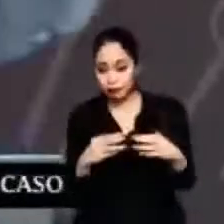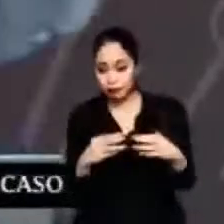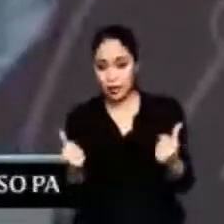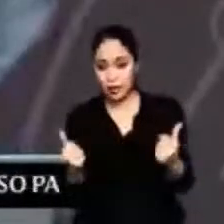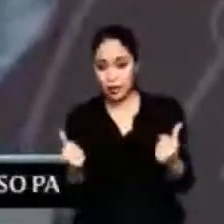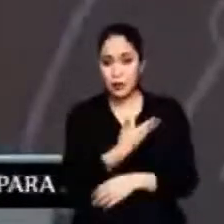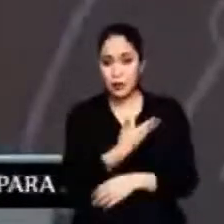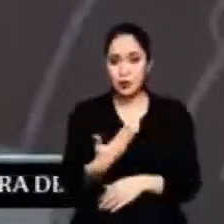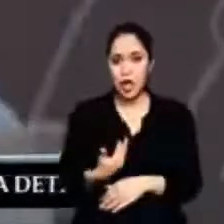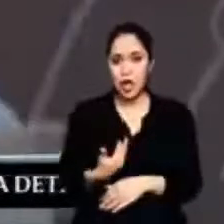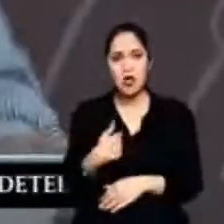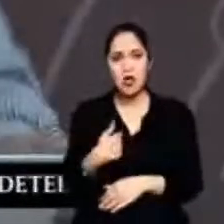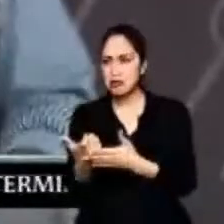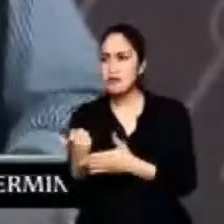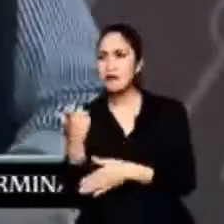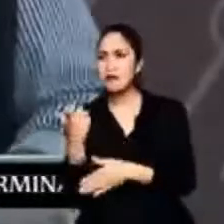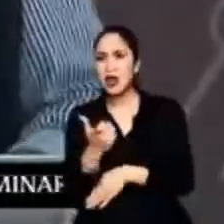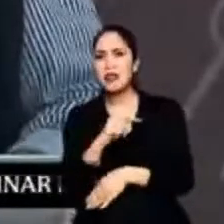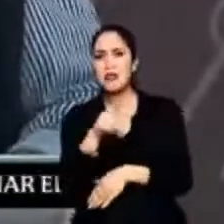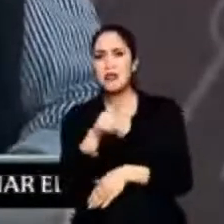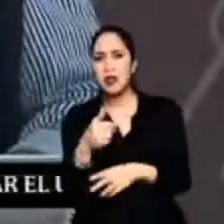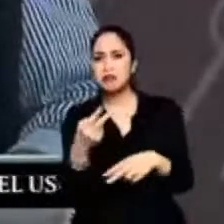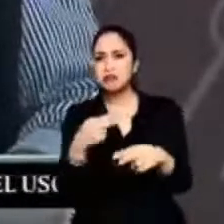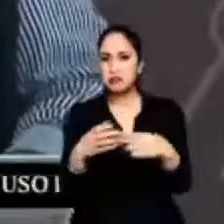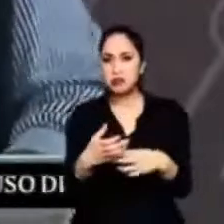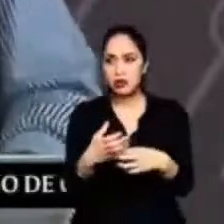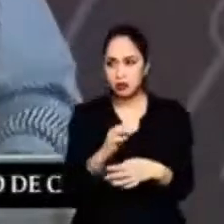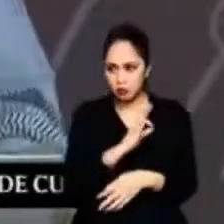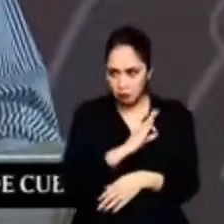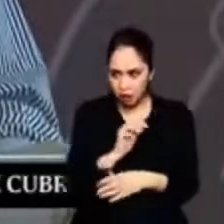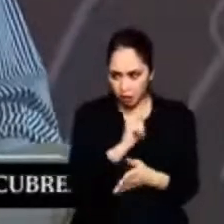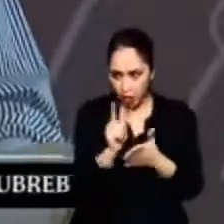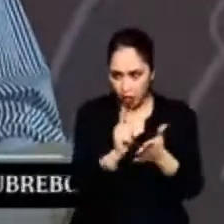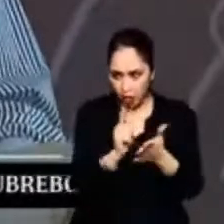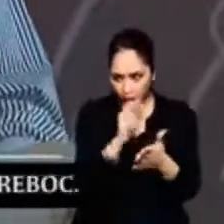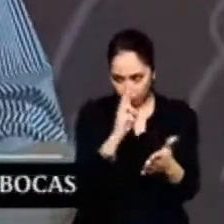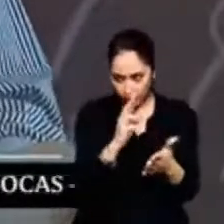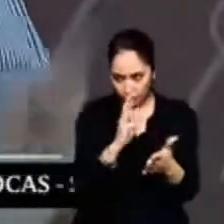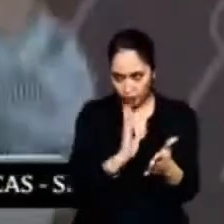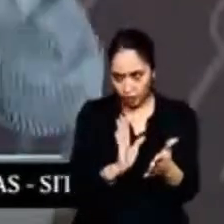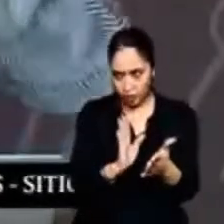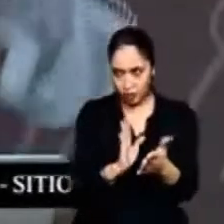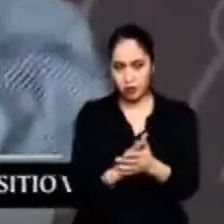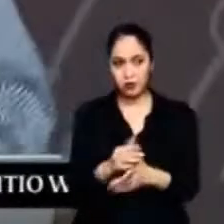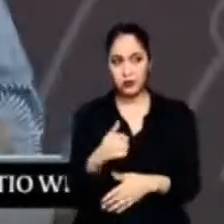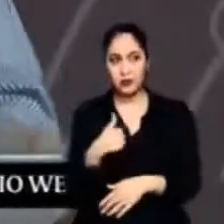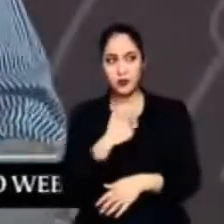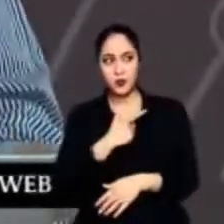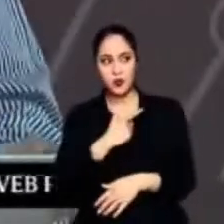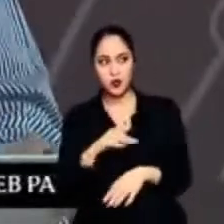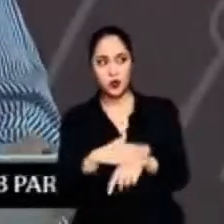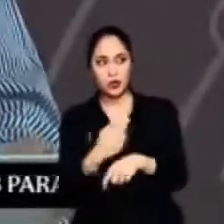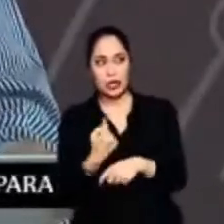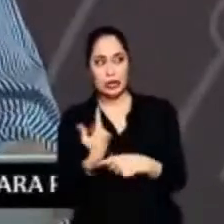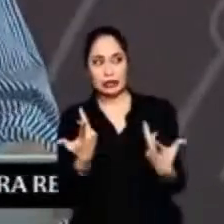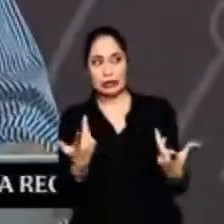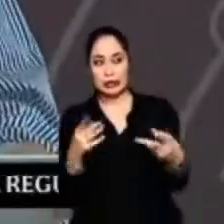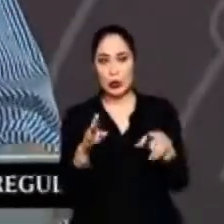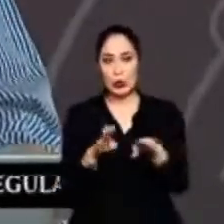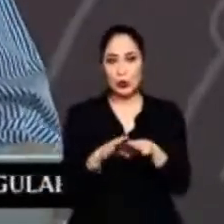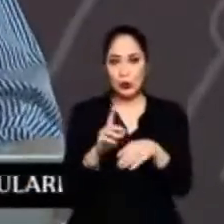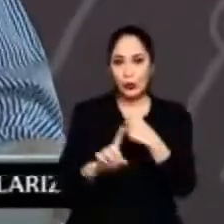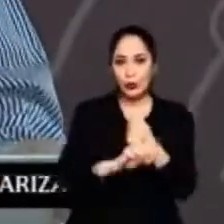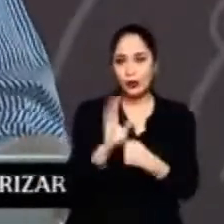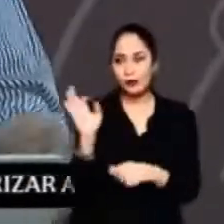me regresan. Y luego me pregunta, ¿y es legal eso? Me dijo. Ya no me gustó porque dijo, no me voy a meter en ese tema. Le dije, sí, es